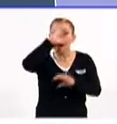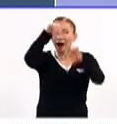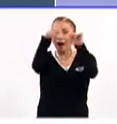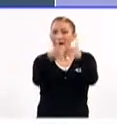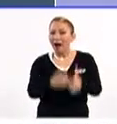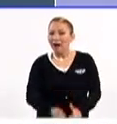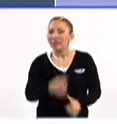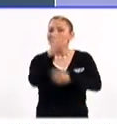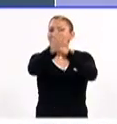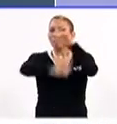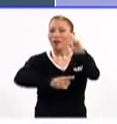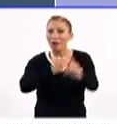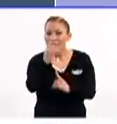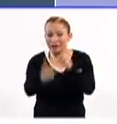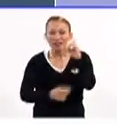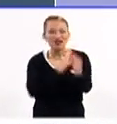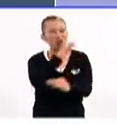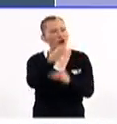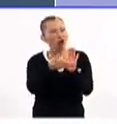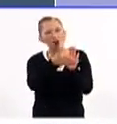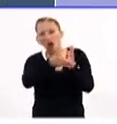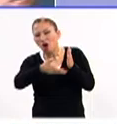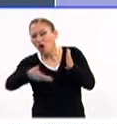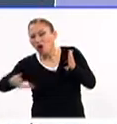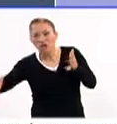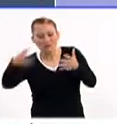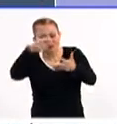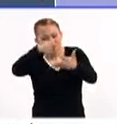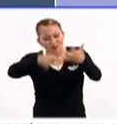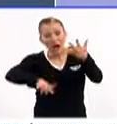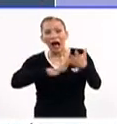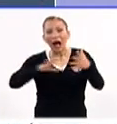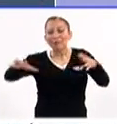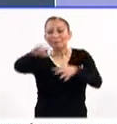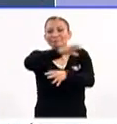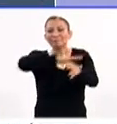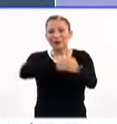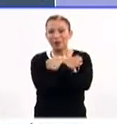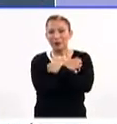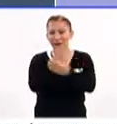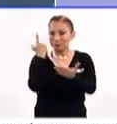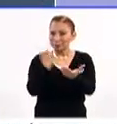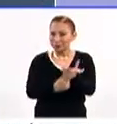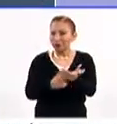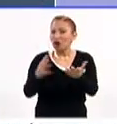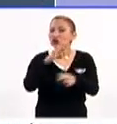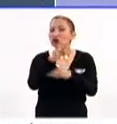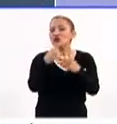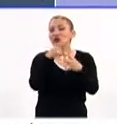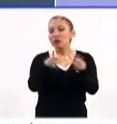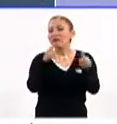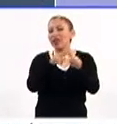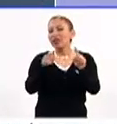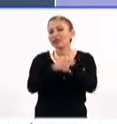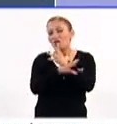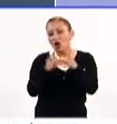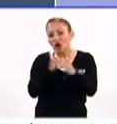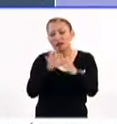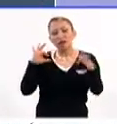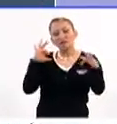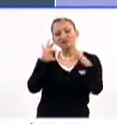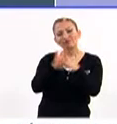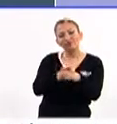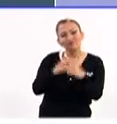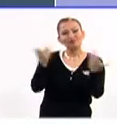el arte, los deportes y todo el entramado que compone al gran sector educativo con todas sus diferentes aristas, puntos